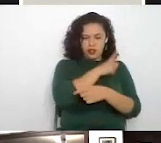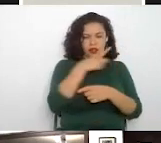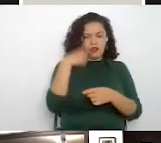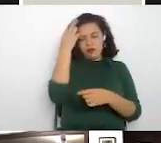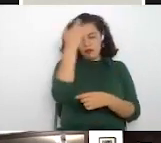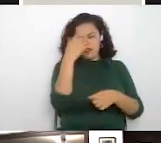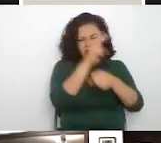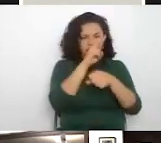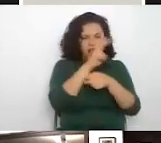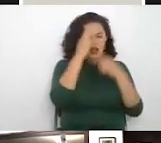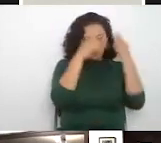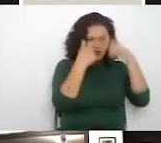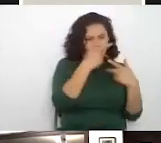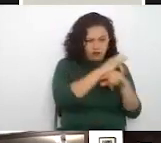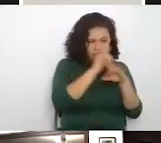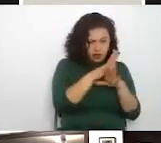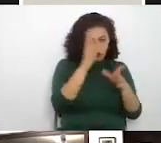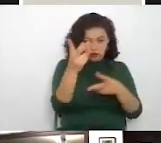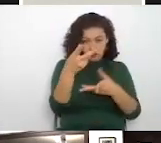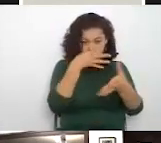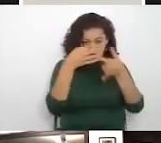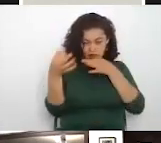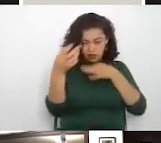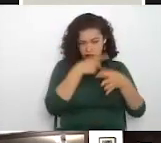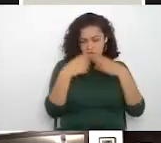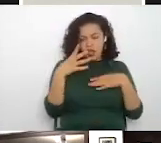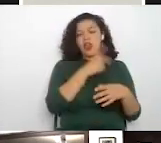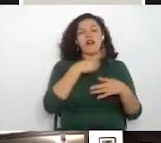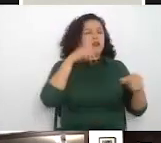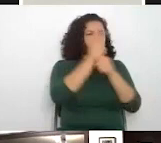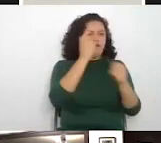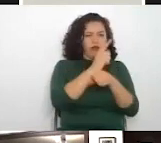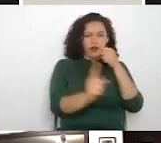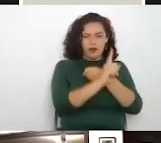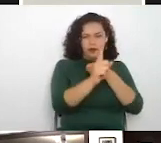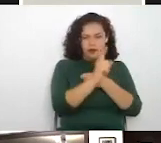las entrevistas y definir y detectar con mayor precisión los problemas